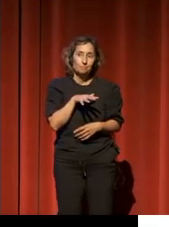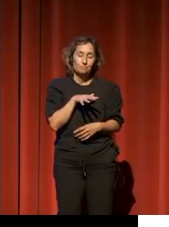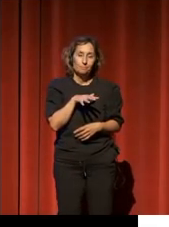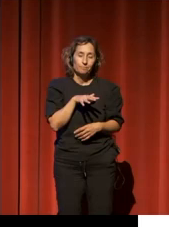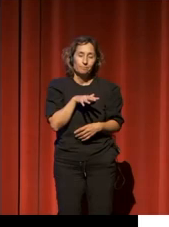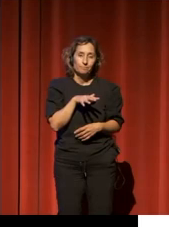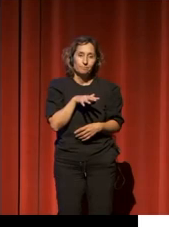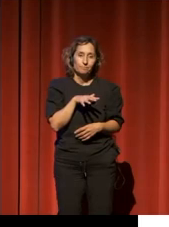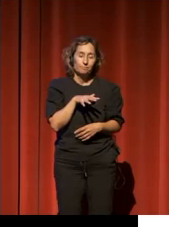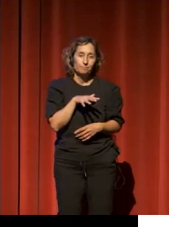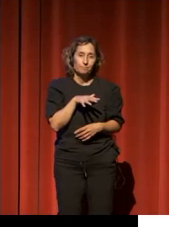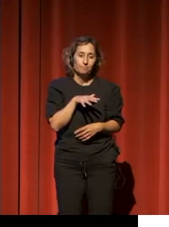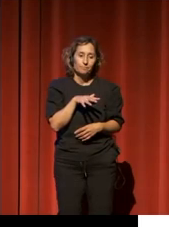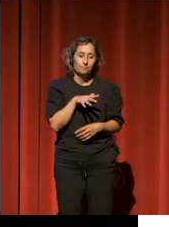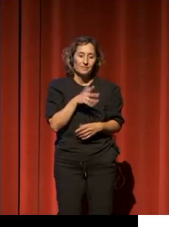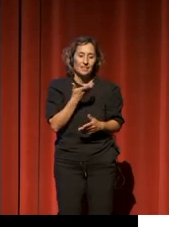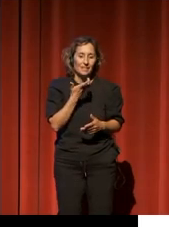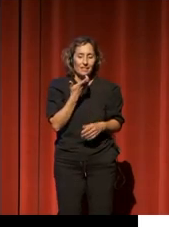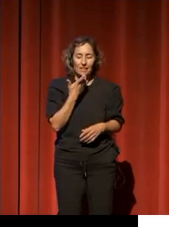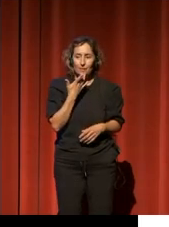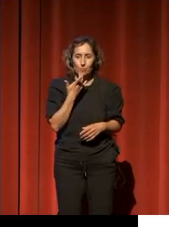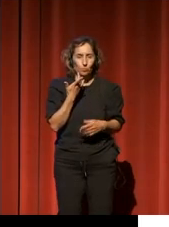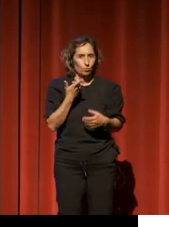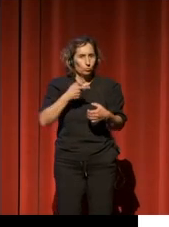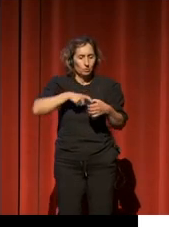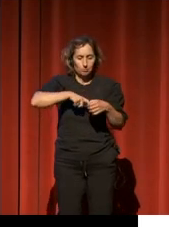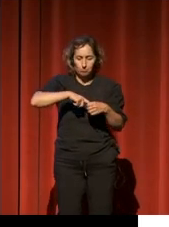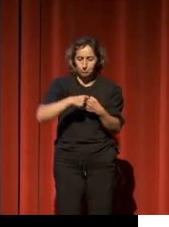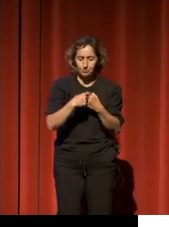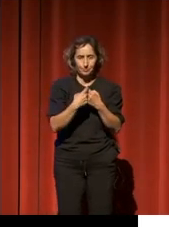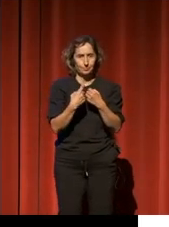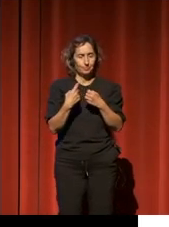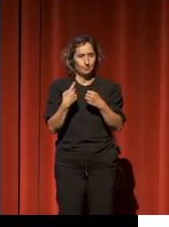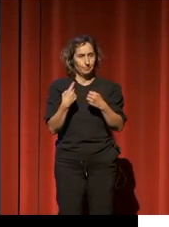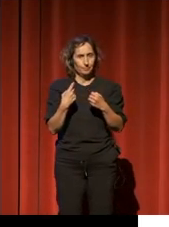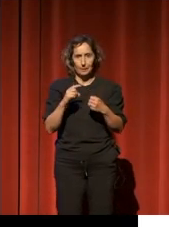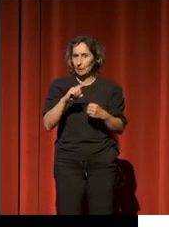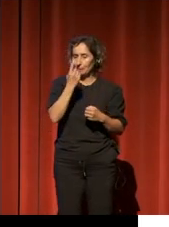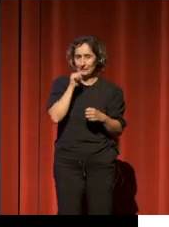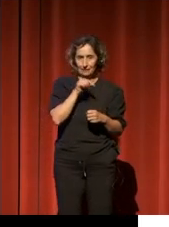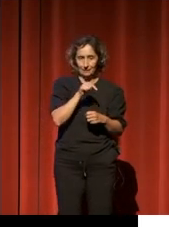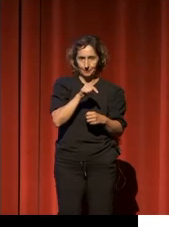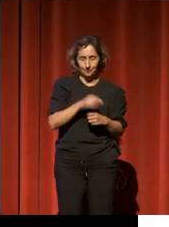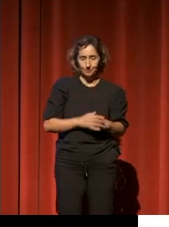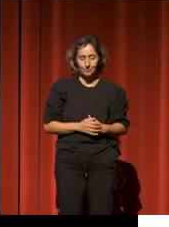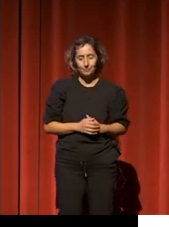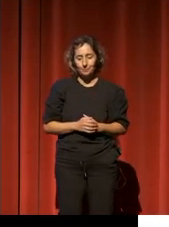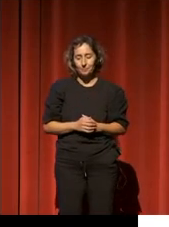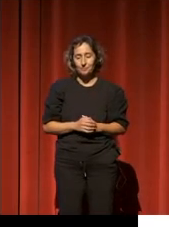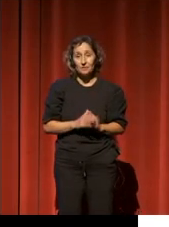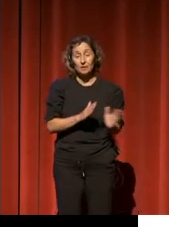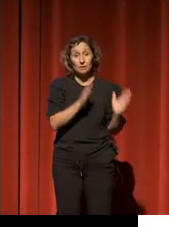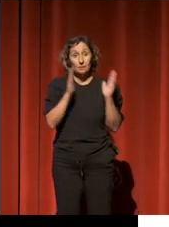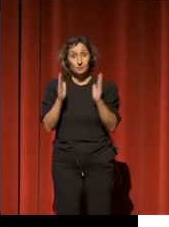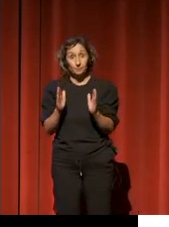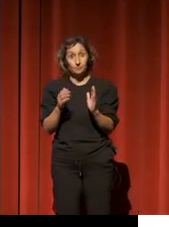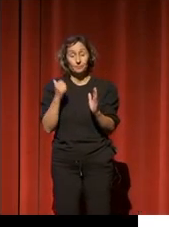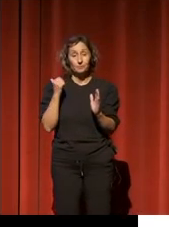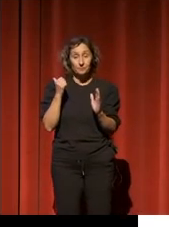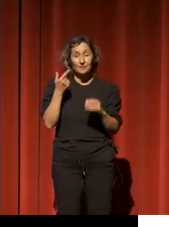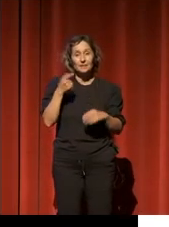ejemplos iniciativas referentes de participación existen eh eh luego está este bloque eh donde se